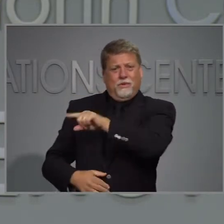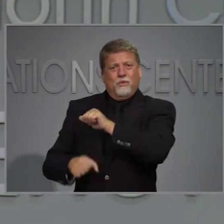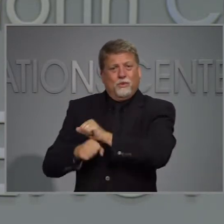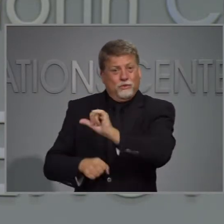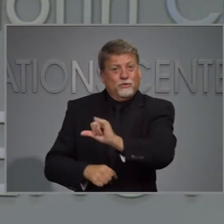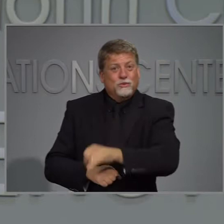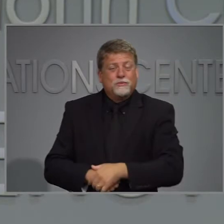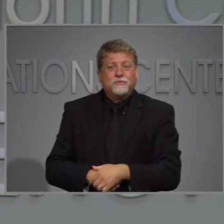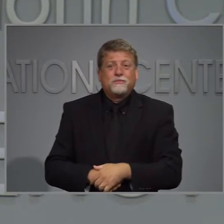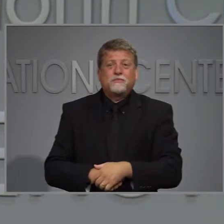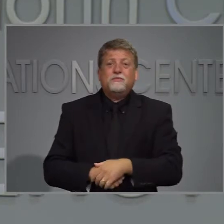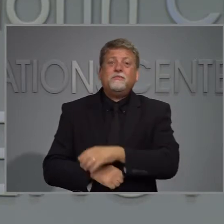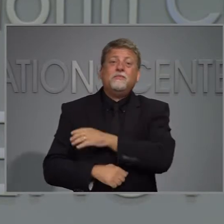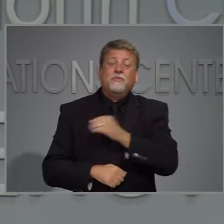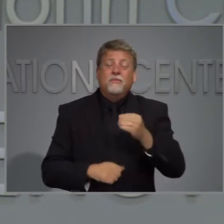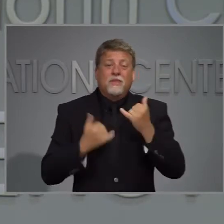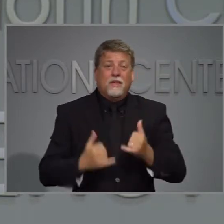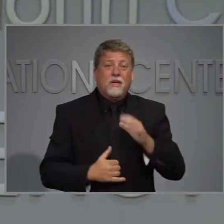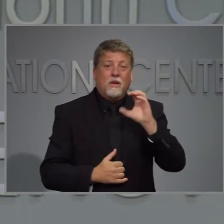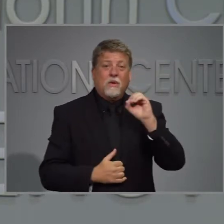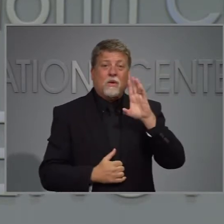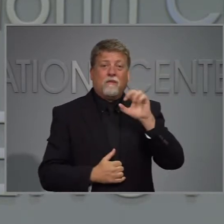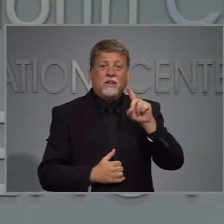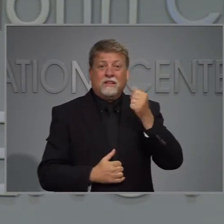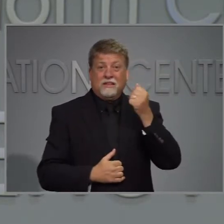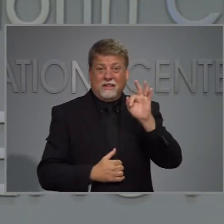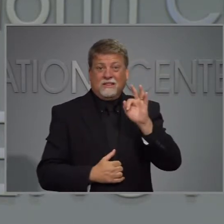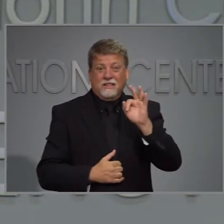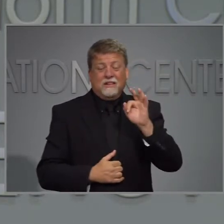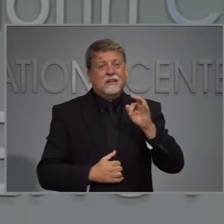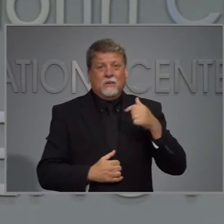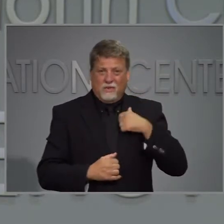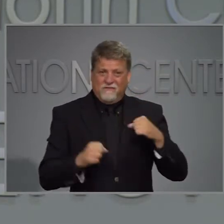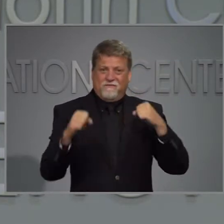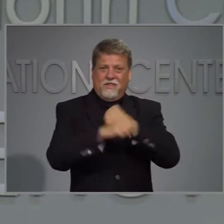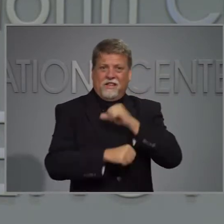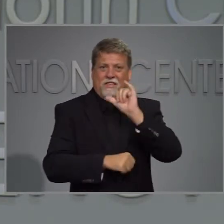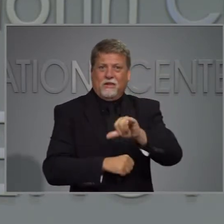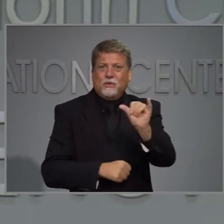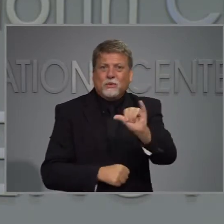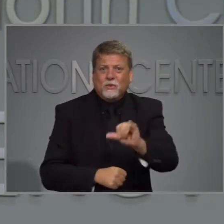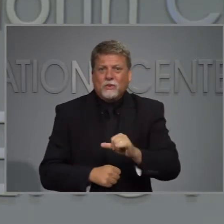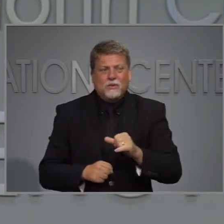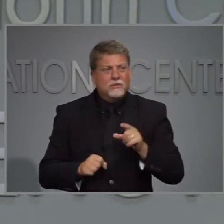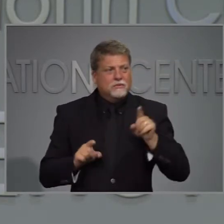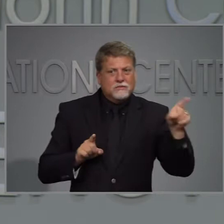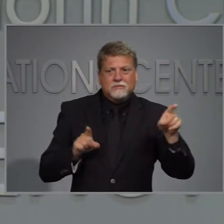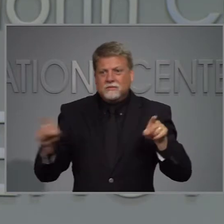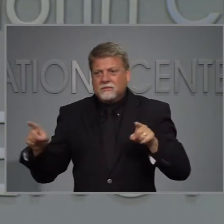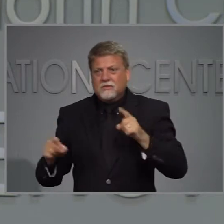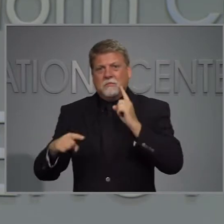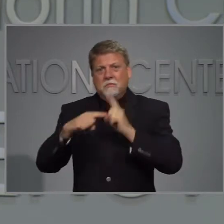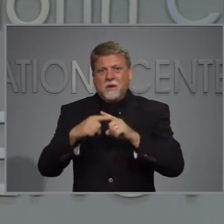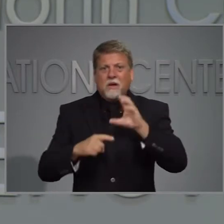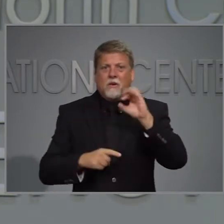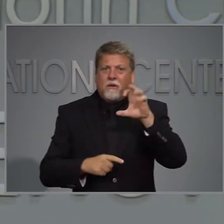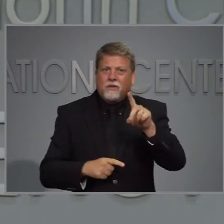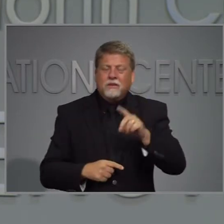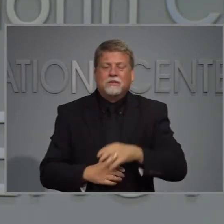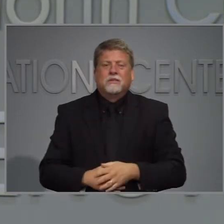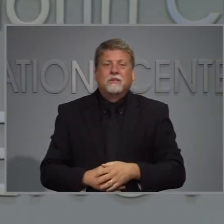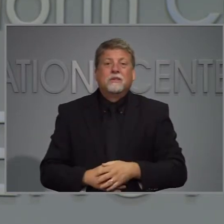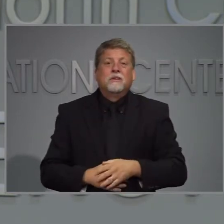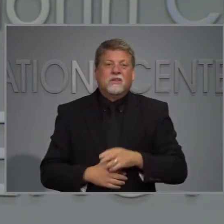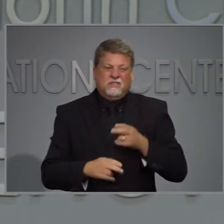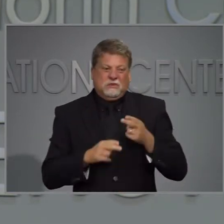Norte continúa su lucha en contra de COVID-19. El día de hoy, la doctora Mandy Cohen, secretaria del Departamento de Salud y Servicios Humanos,